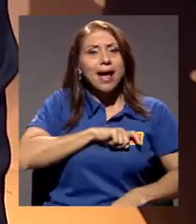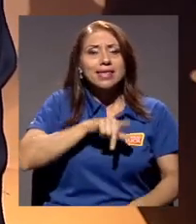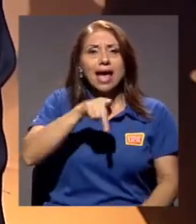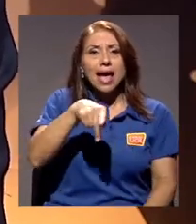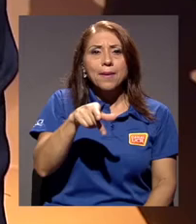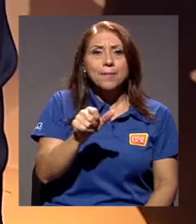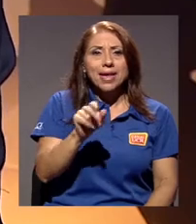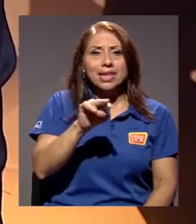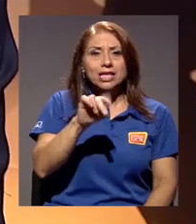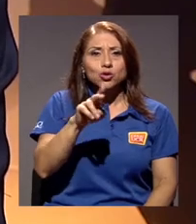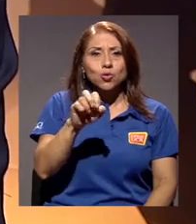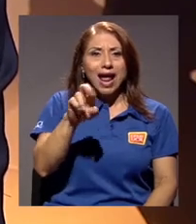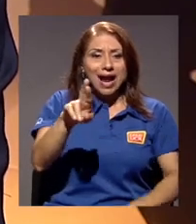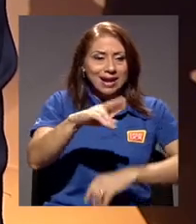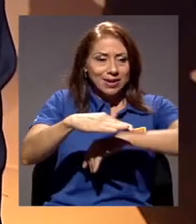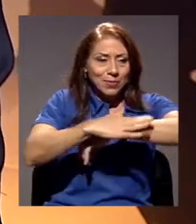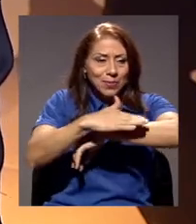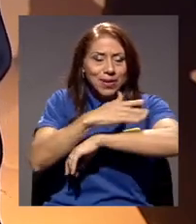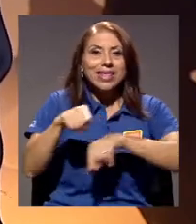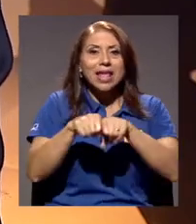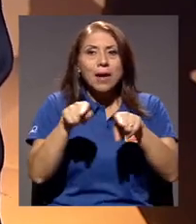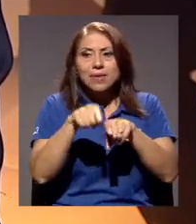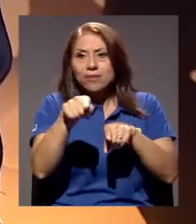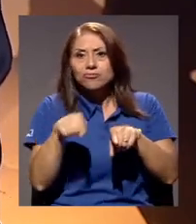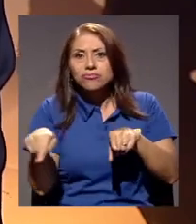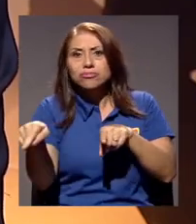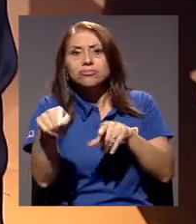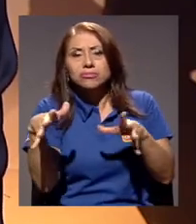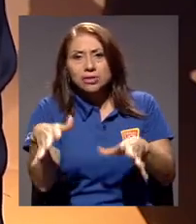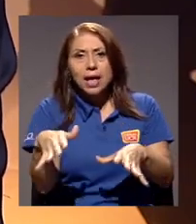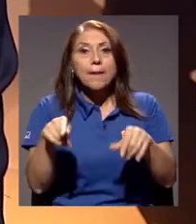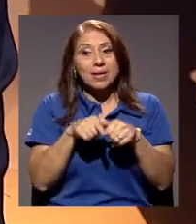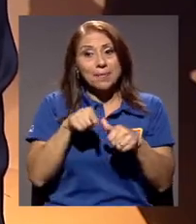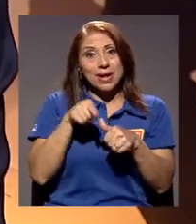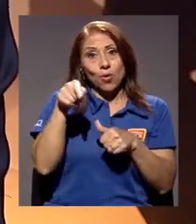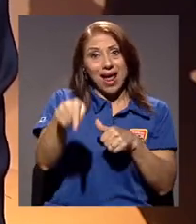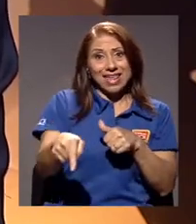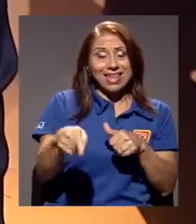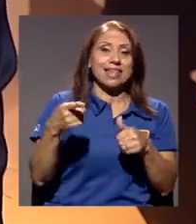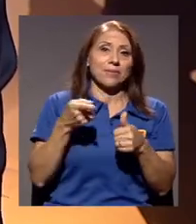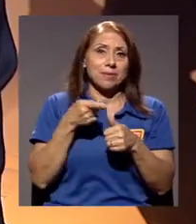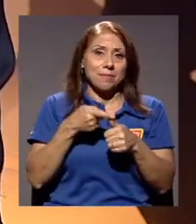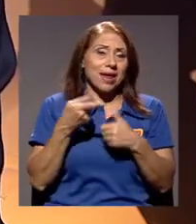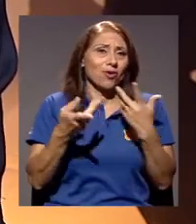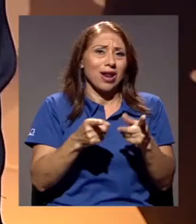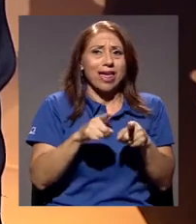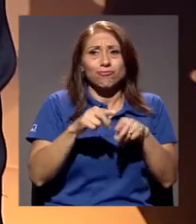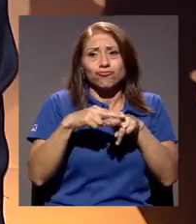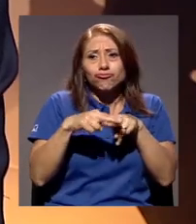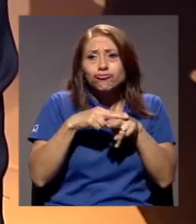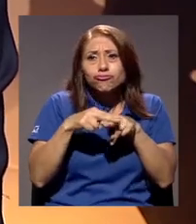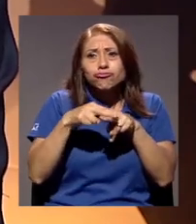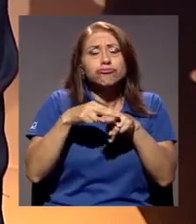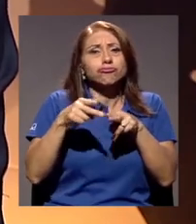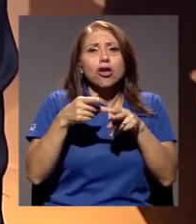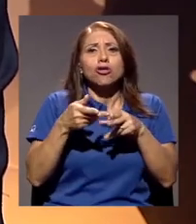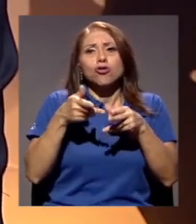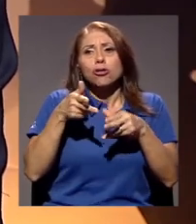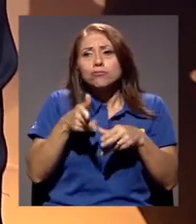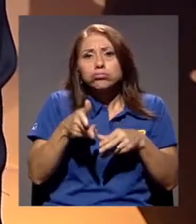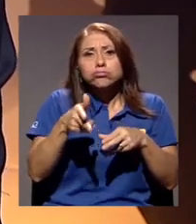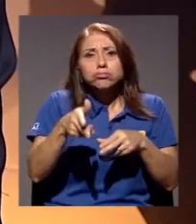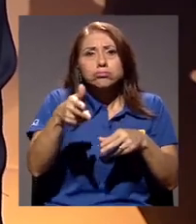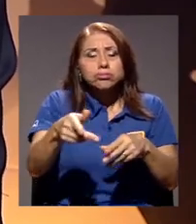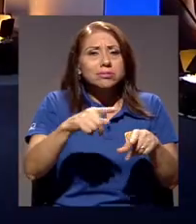primero hay que usar la máquina de vapor primer lugar donde circula el ferrocarril y así pudiéramos decir pero esa